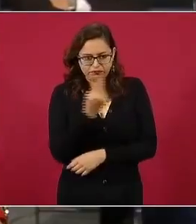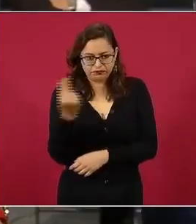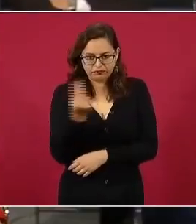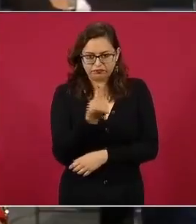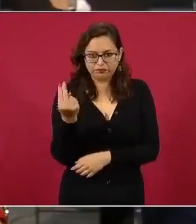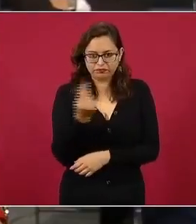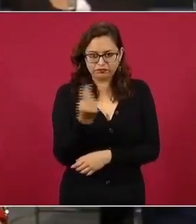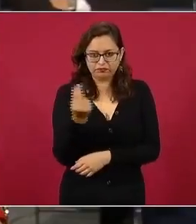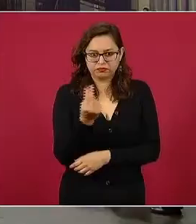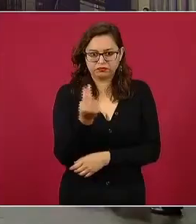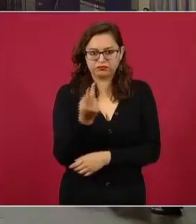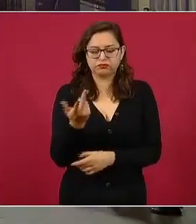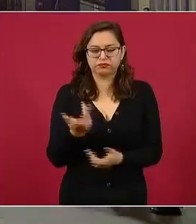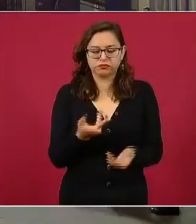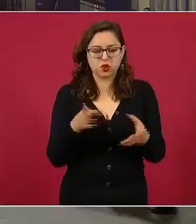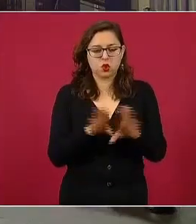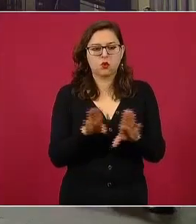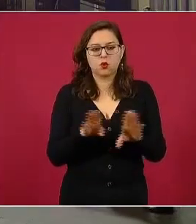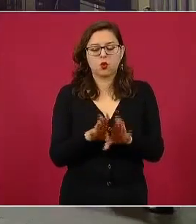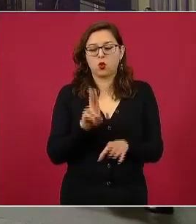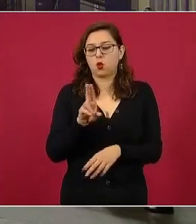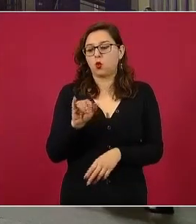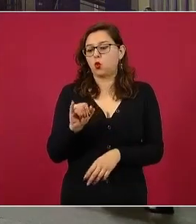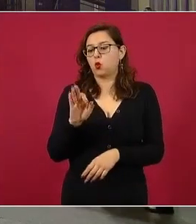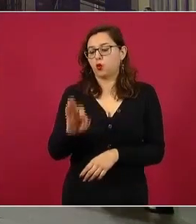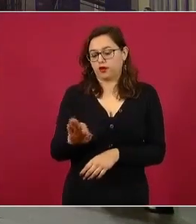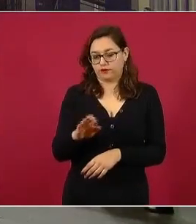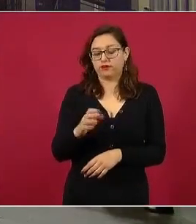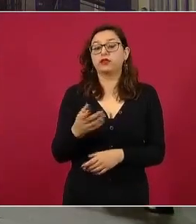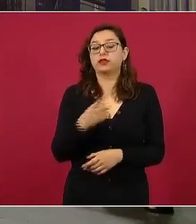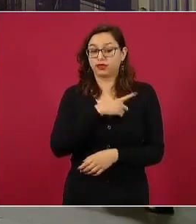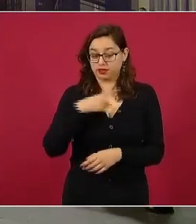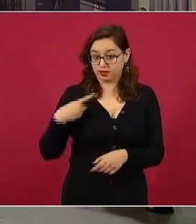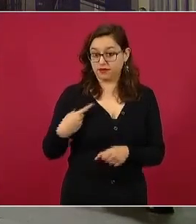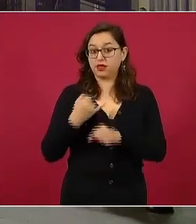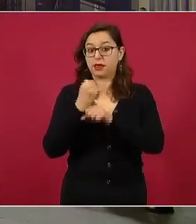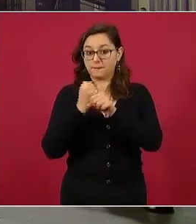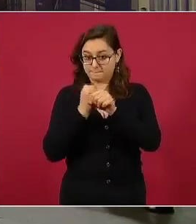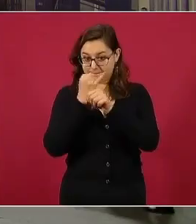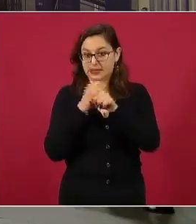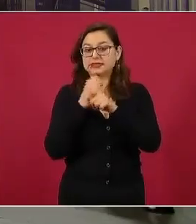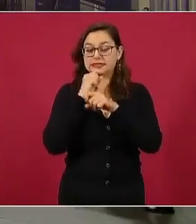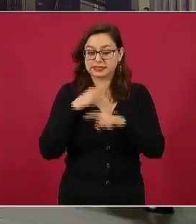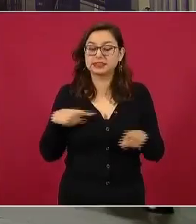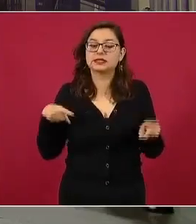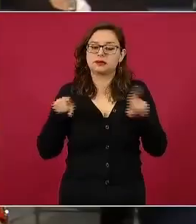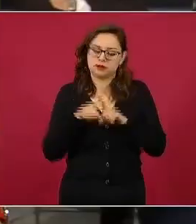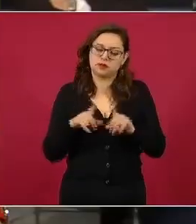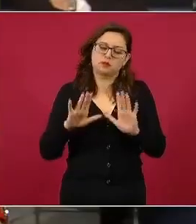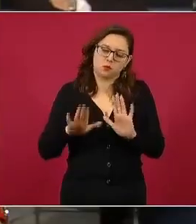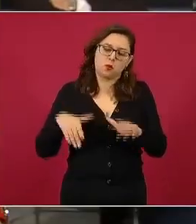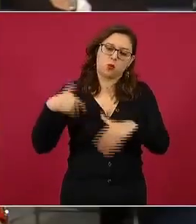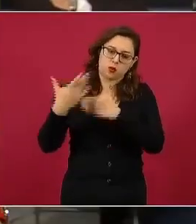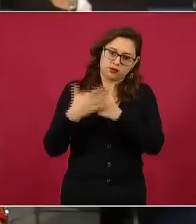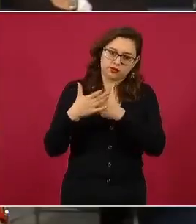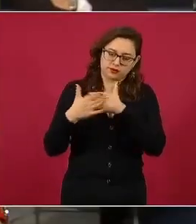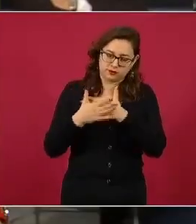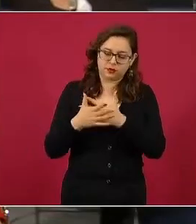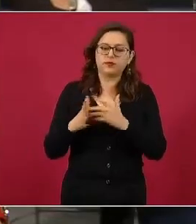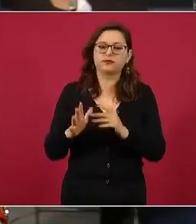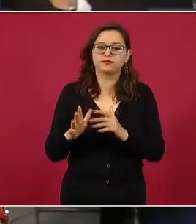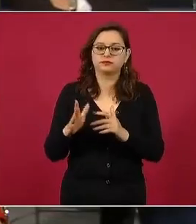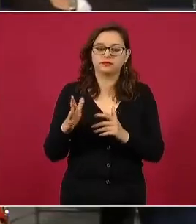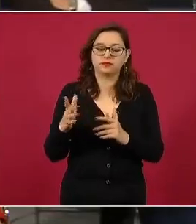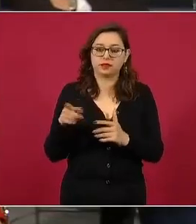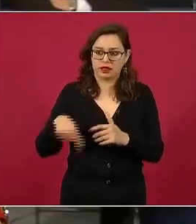de parte de la Unidad de Inteligencia Financiera, eventualmente, si es que obviamente hay los elementos suficientes que serían entregados